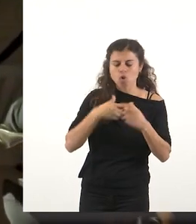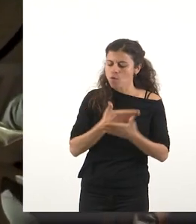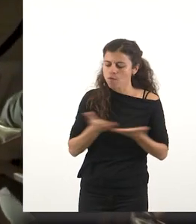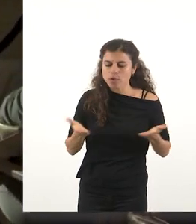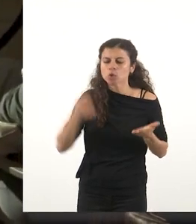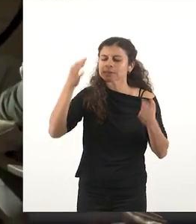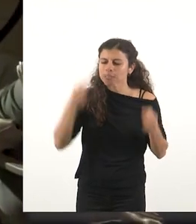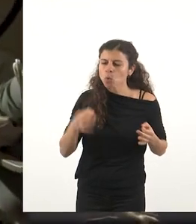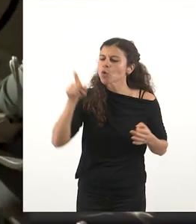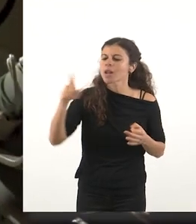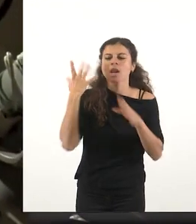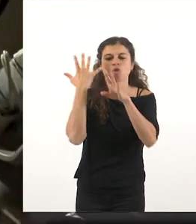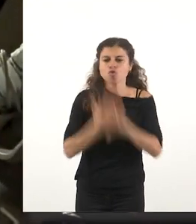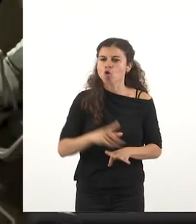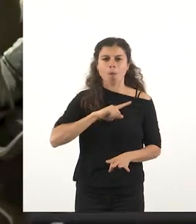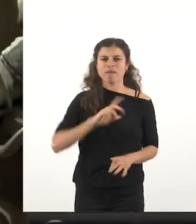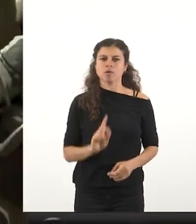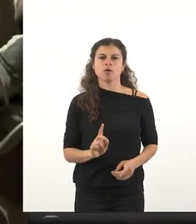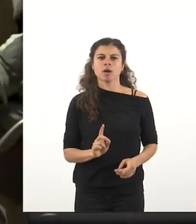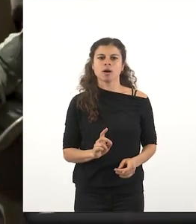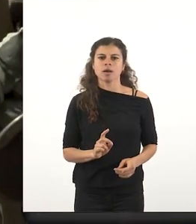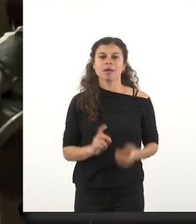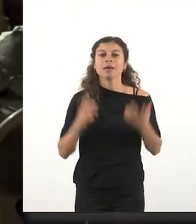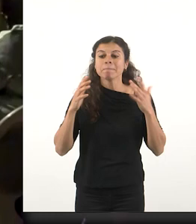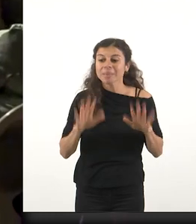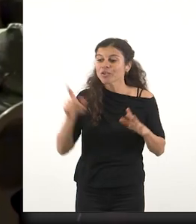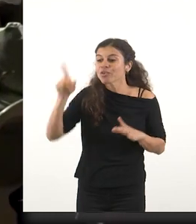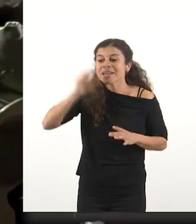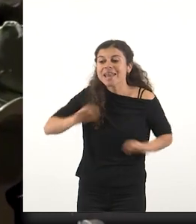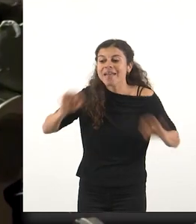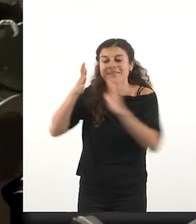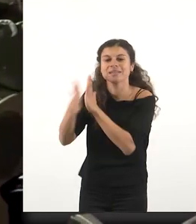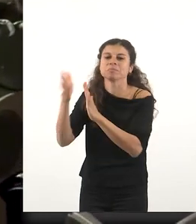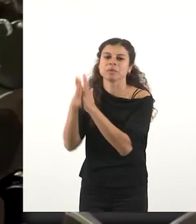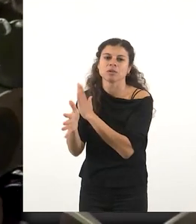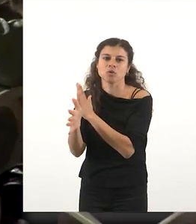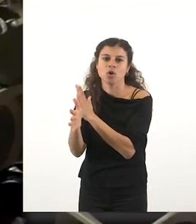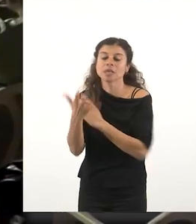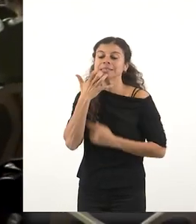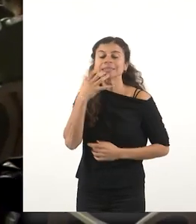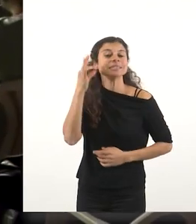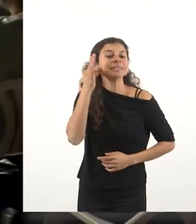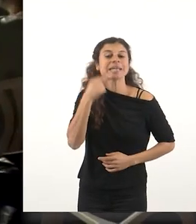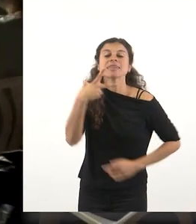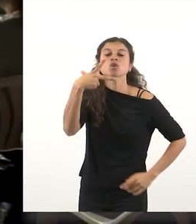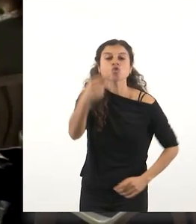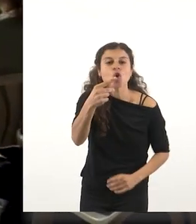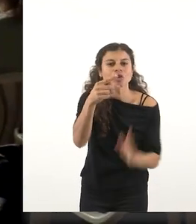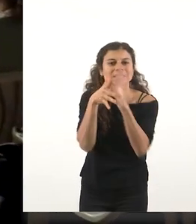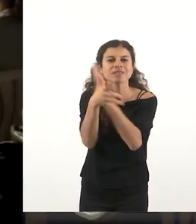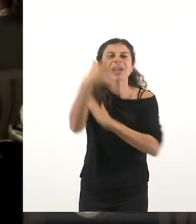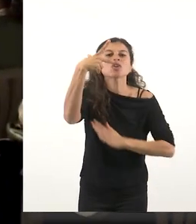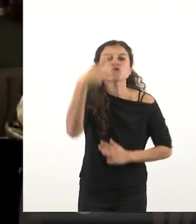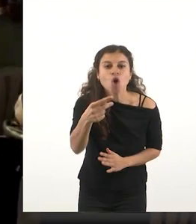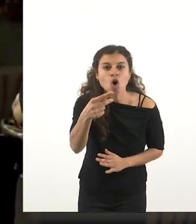violado. Pero es que a Antonio nadie le explicó que cuando una tía decimos que no, es que no. Antonio, como a todos los